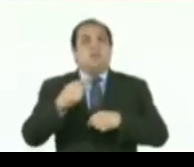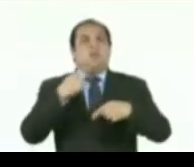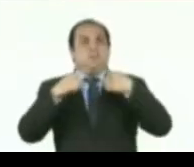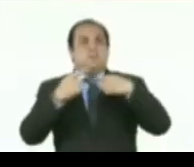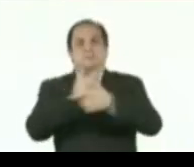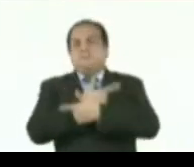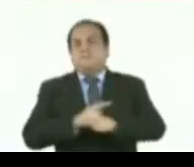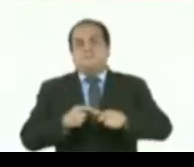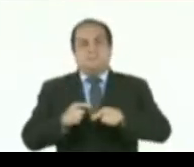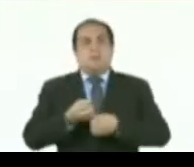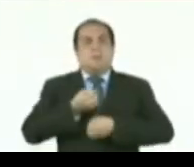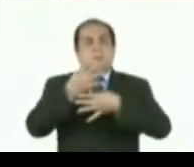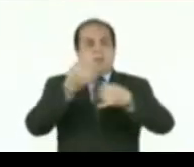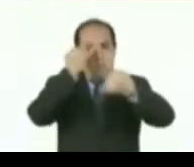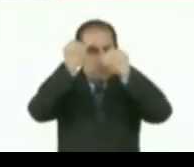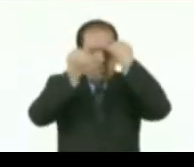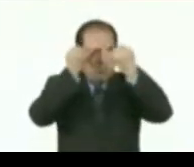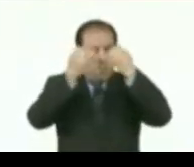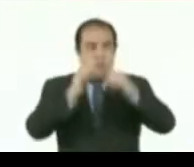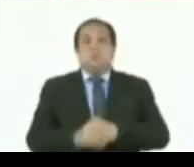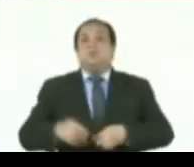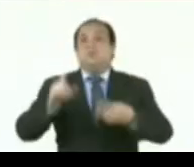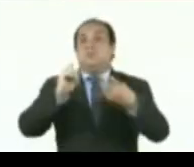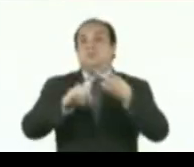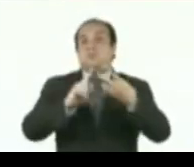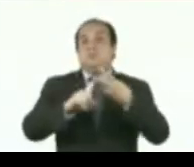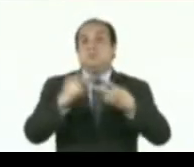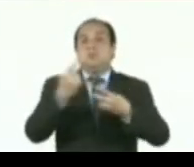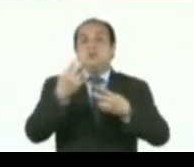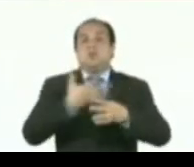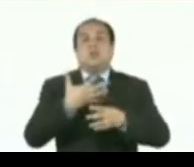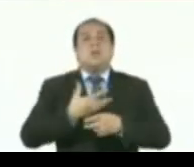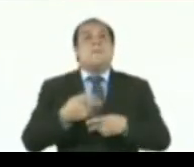que ver con discusión libre de las ideas. Y segundo, pues tiene que haber un árbitro